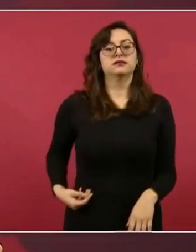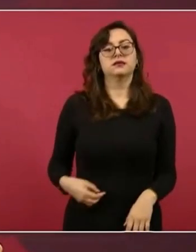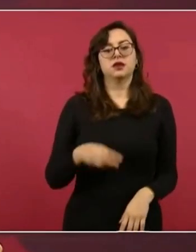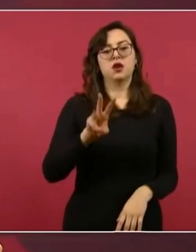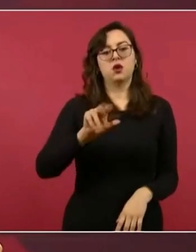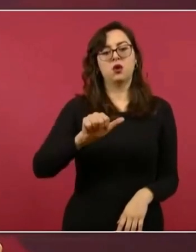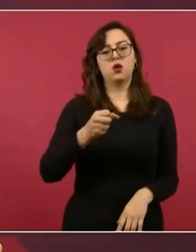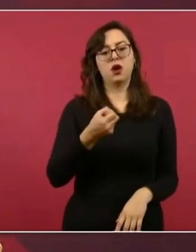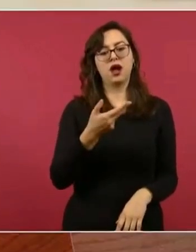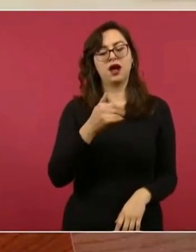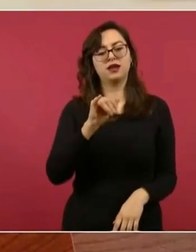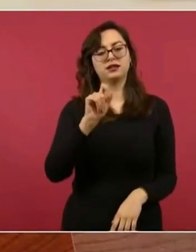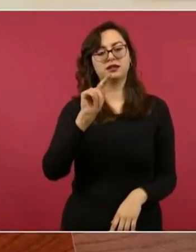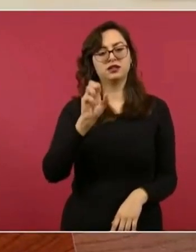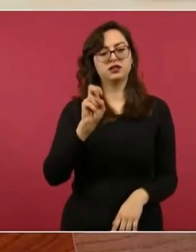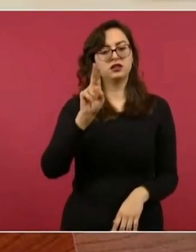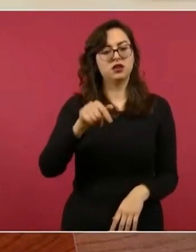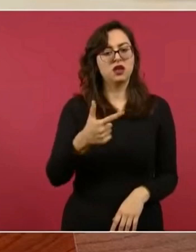o debía